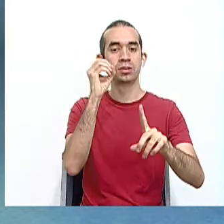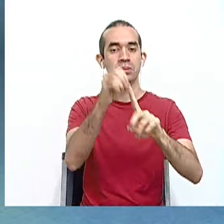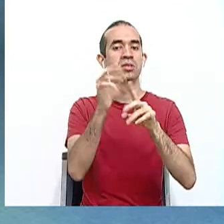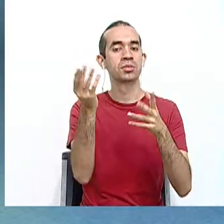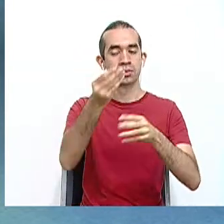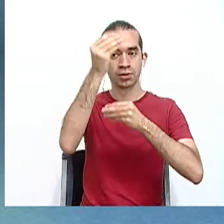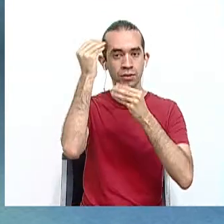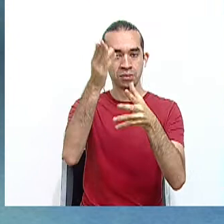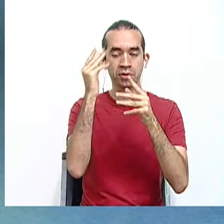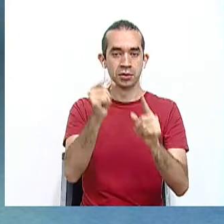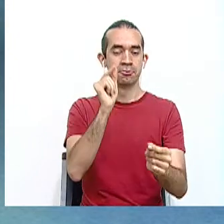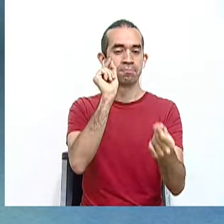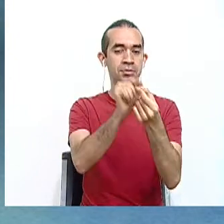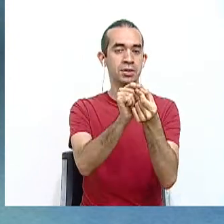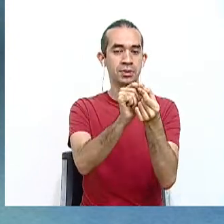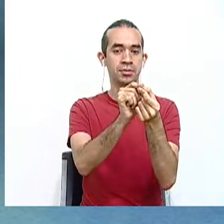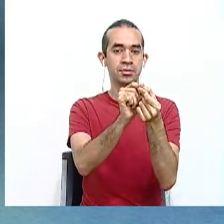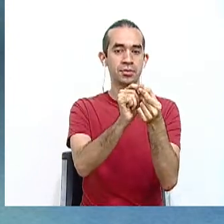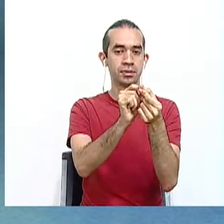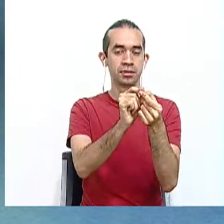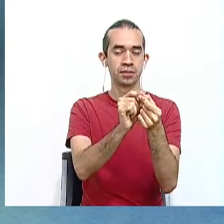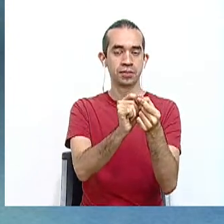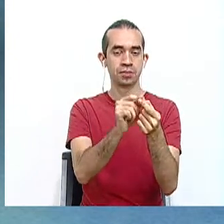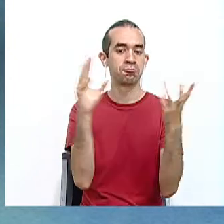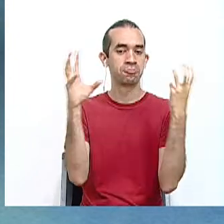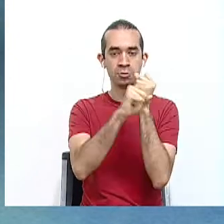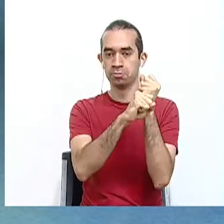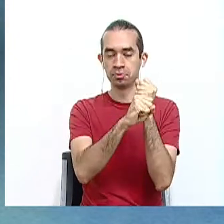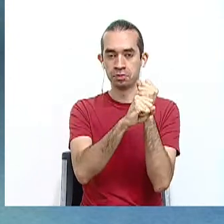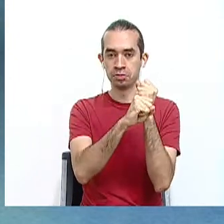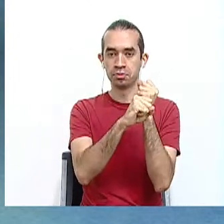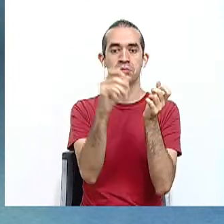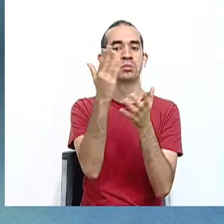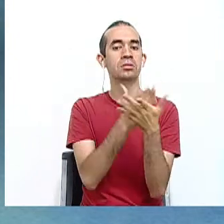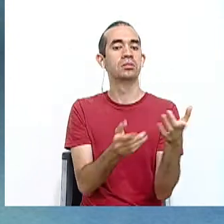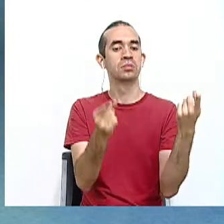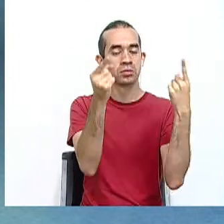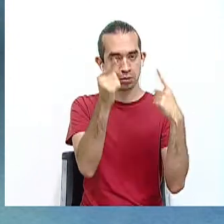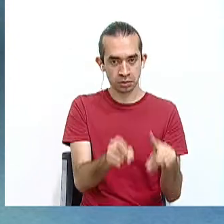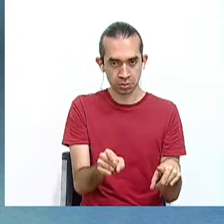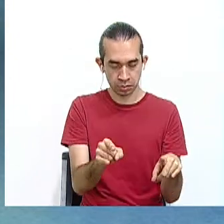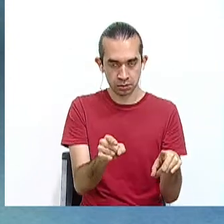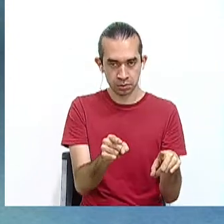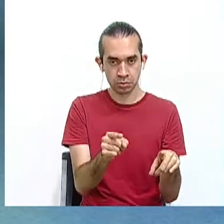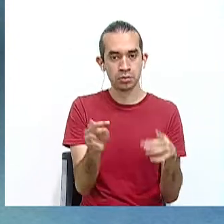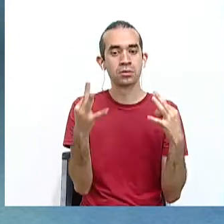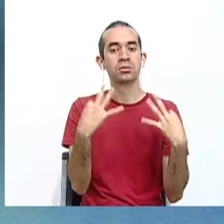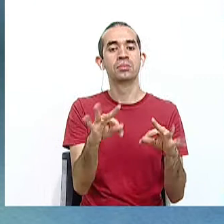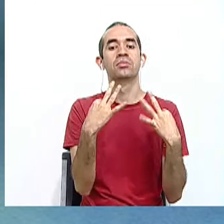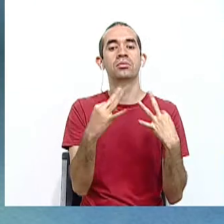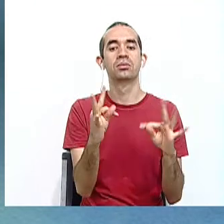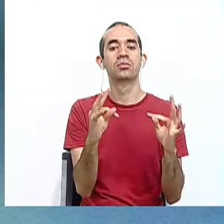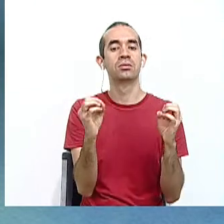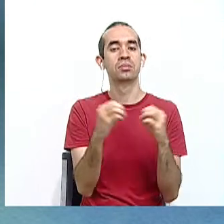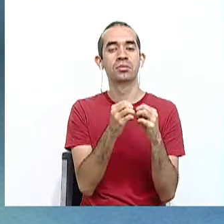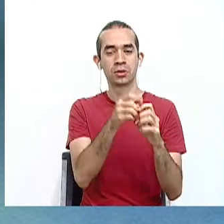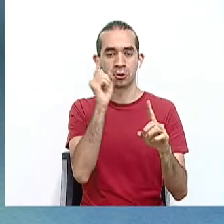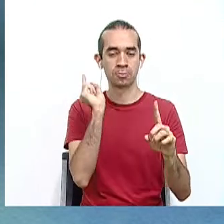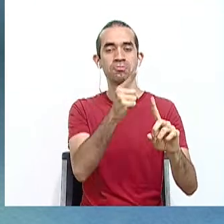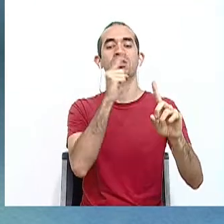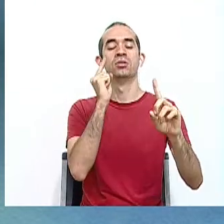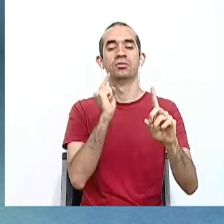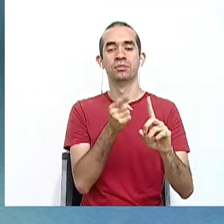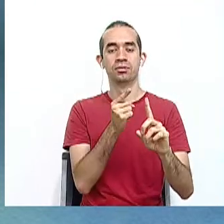informar de manera precisa, de manera resumida, un hecho y tratar de ser lo más objetivo